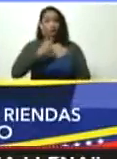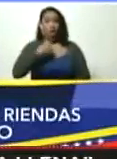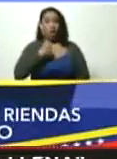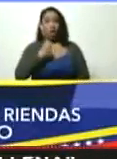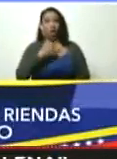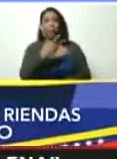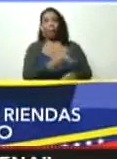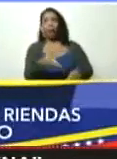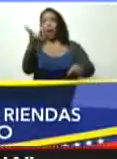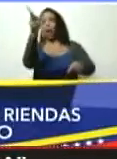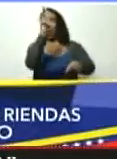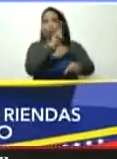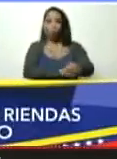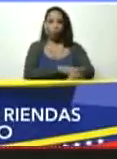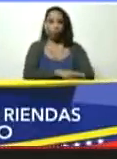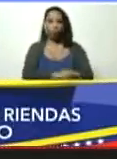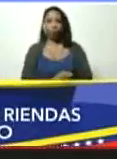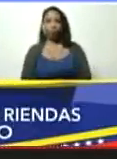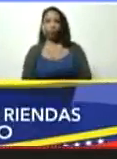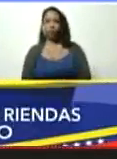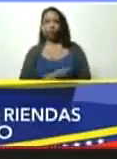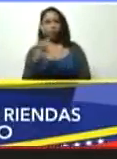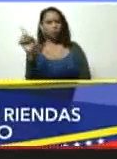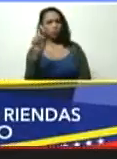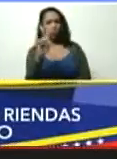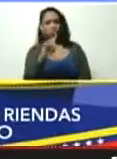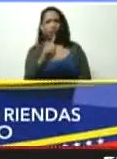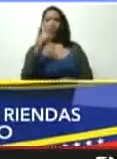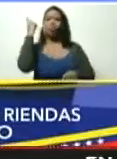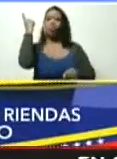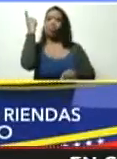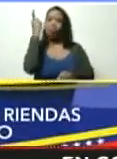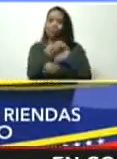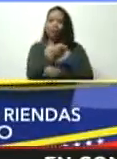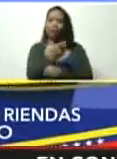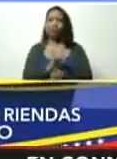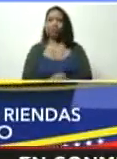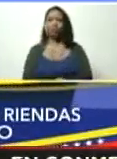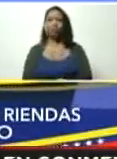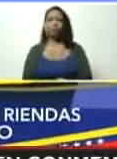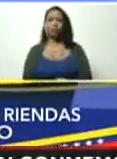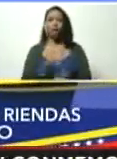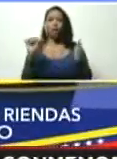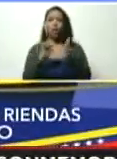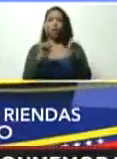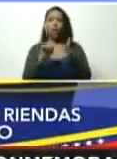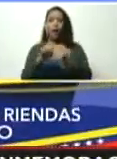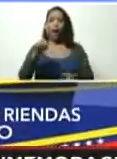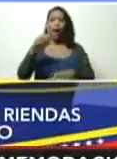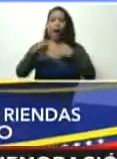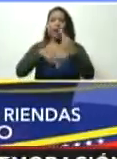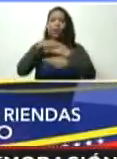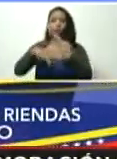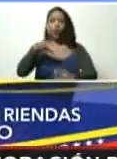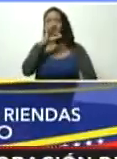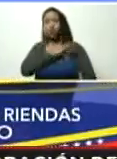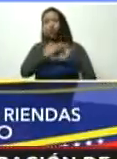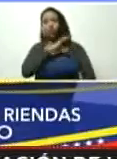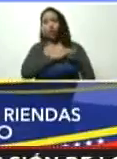peor! No, uno debe estar donde la patria, la revolución y el